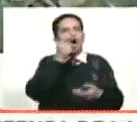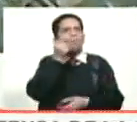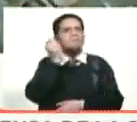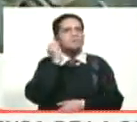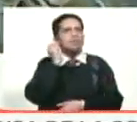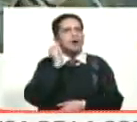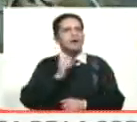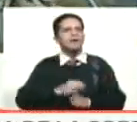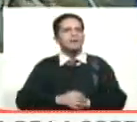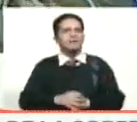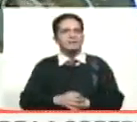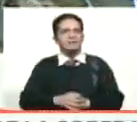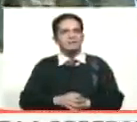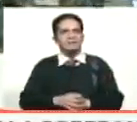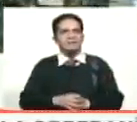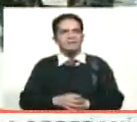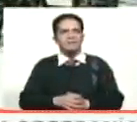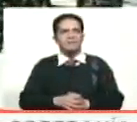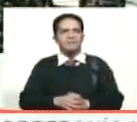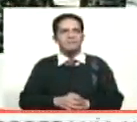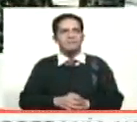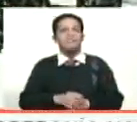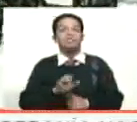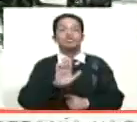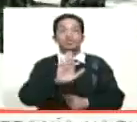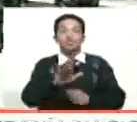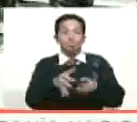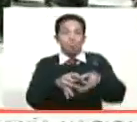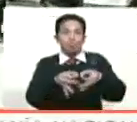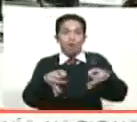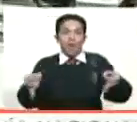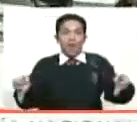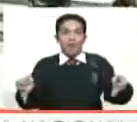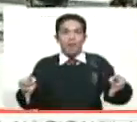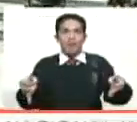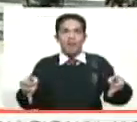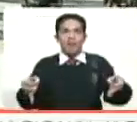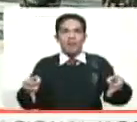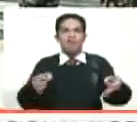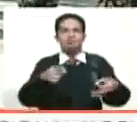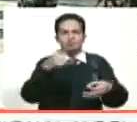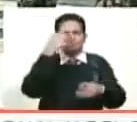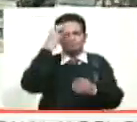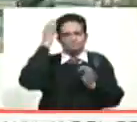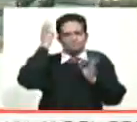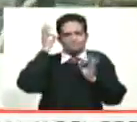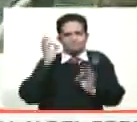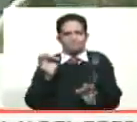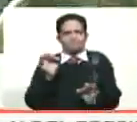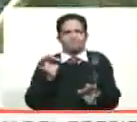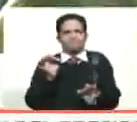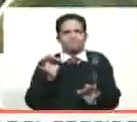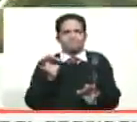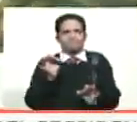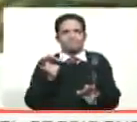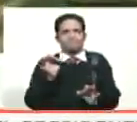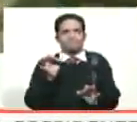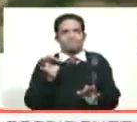patria. Es su moral, es su convicción,